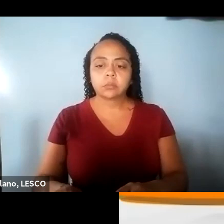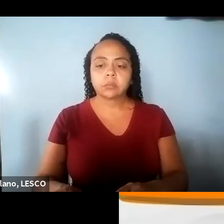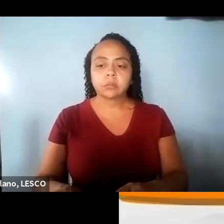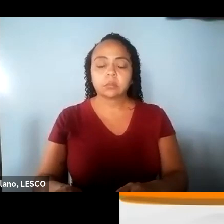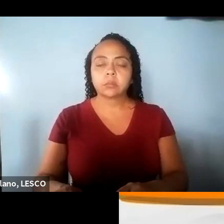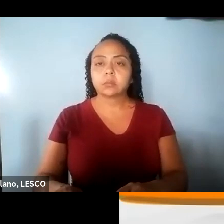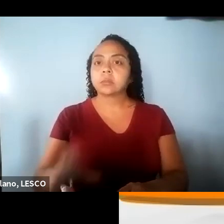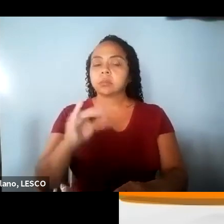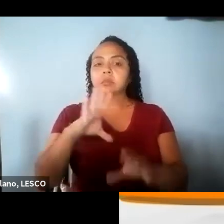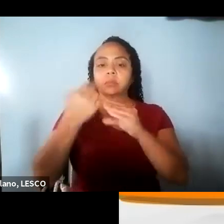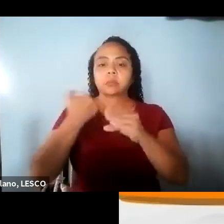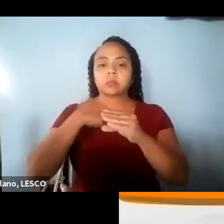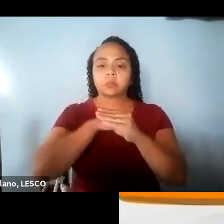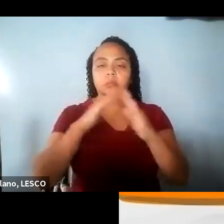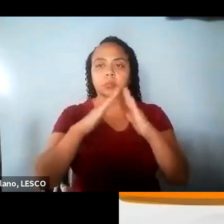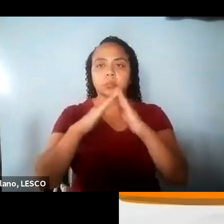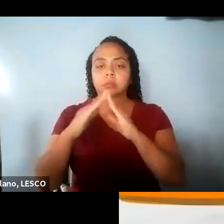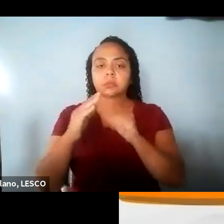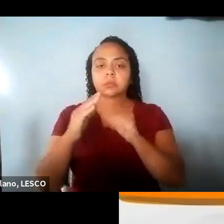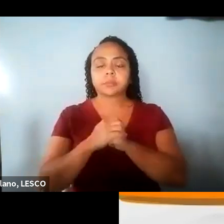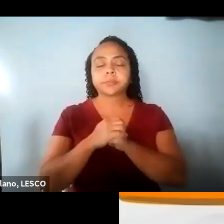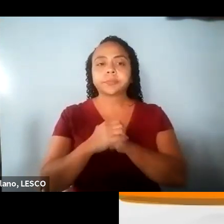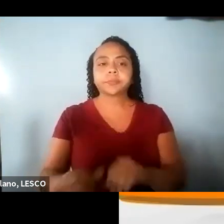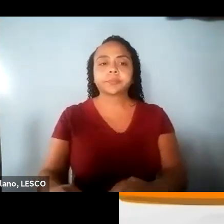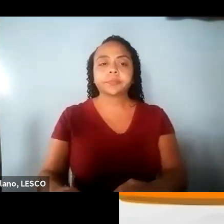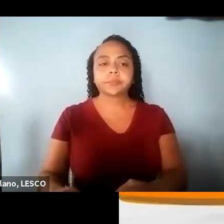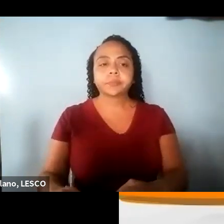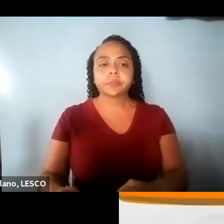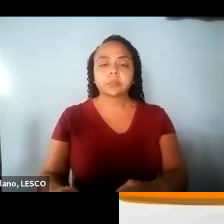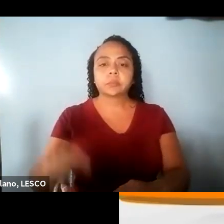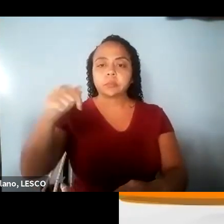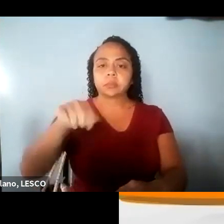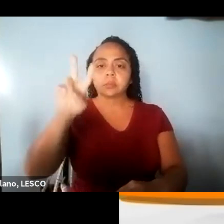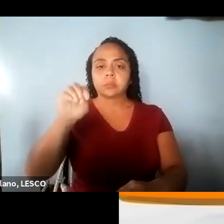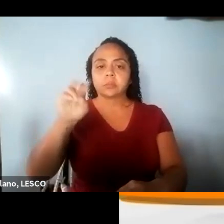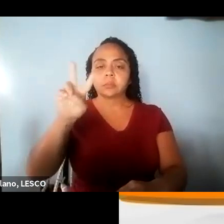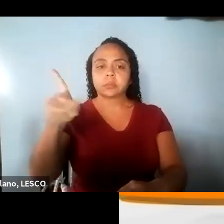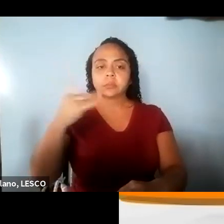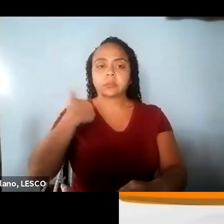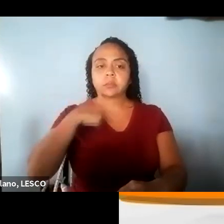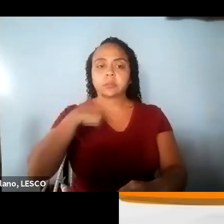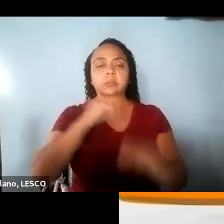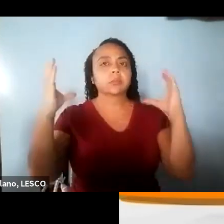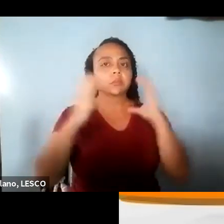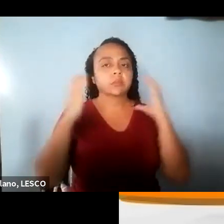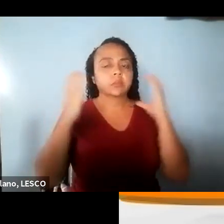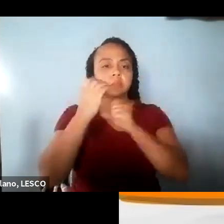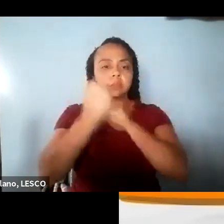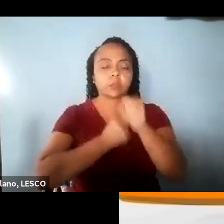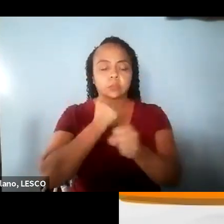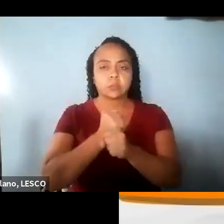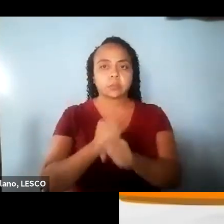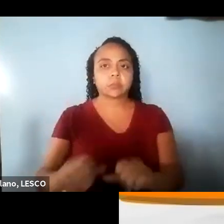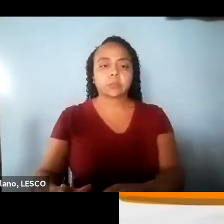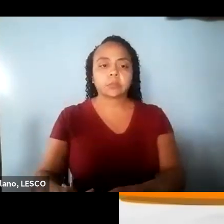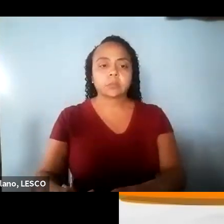comunidades considerando que en este 2021 nos estamos conmemorando el año de la